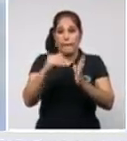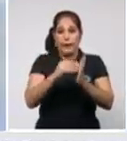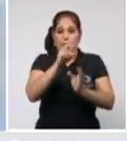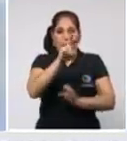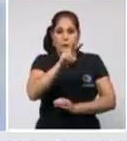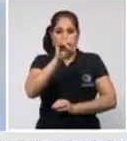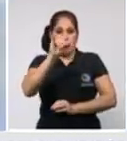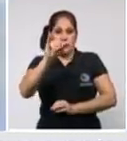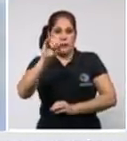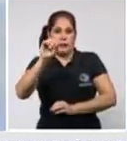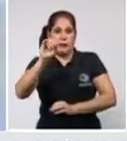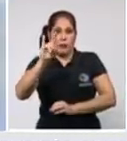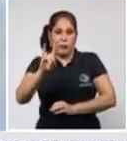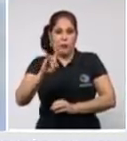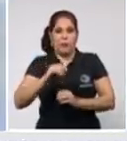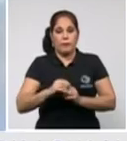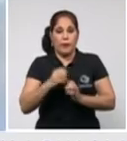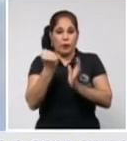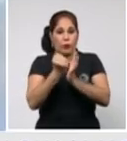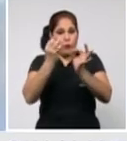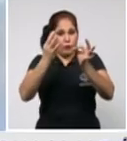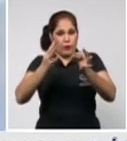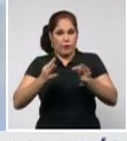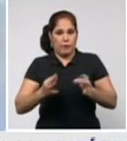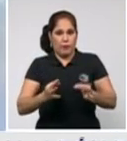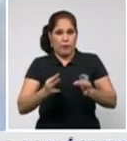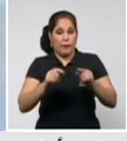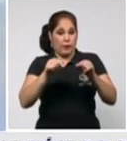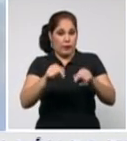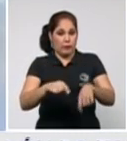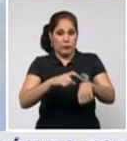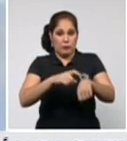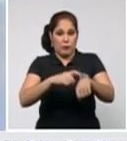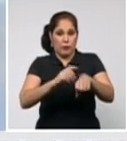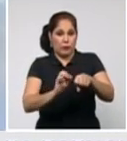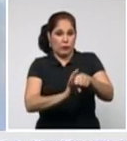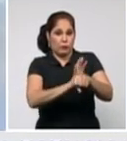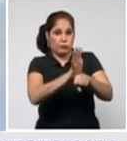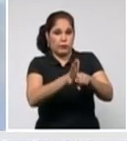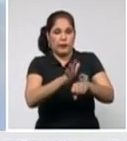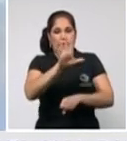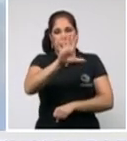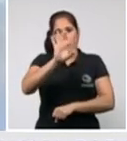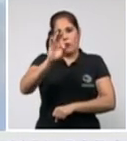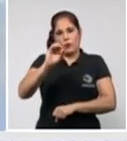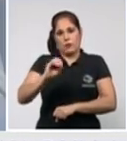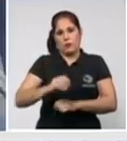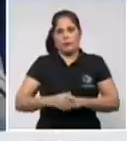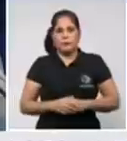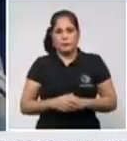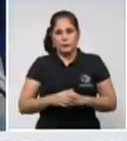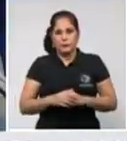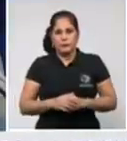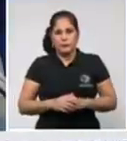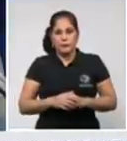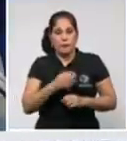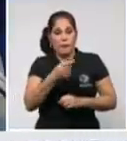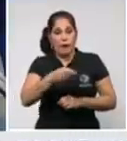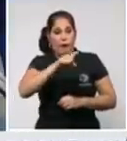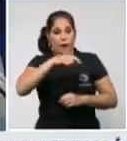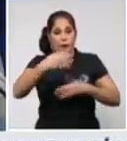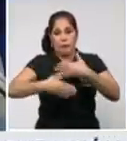1.269 y confirmados activos 580. Ayer se